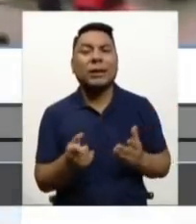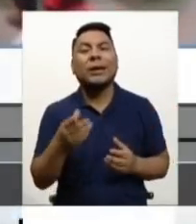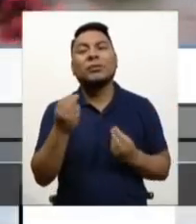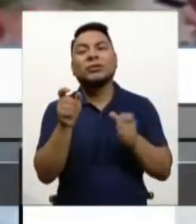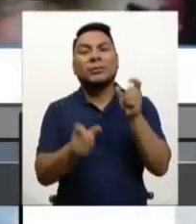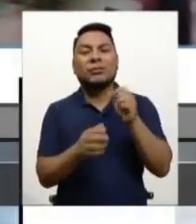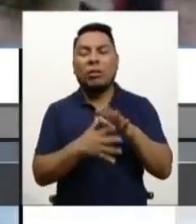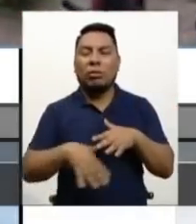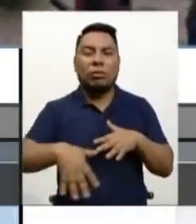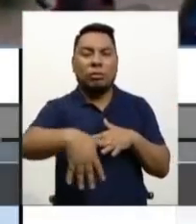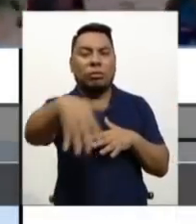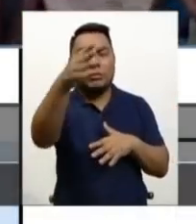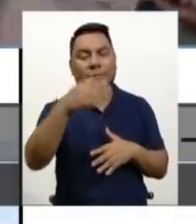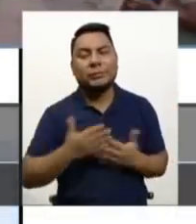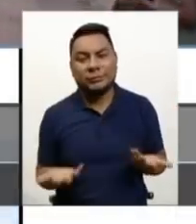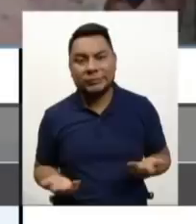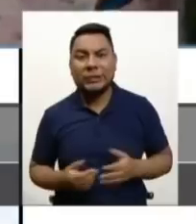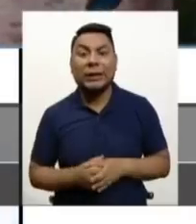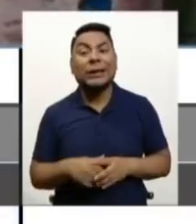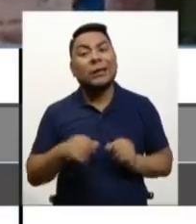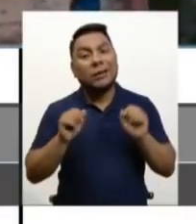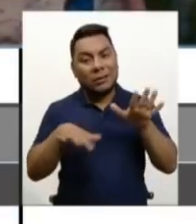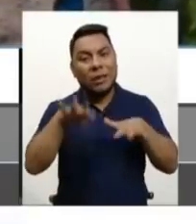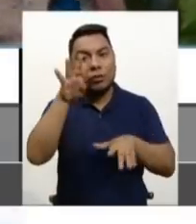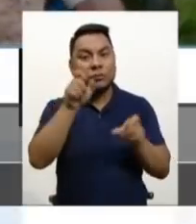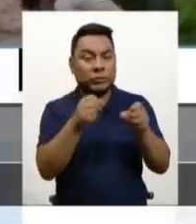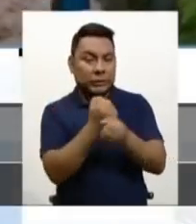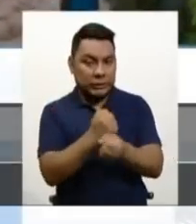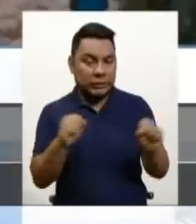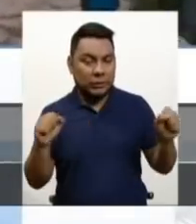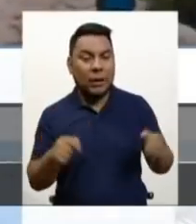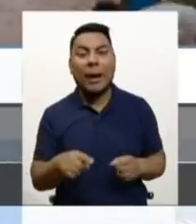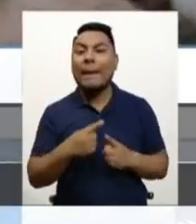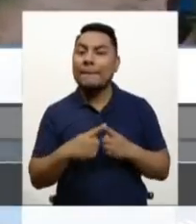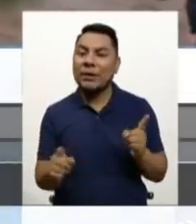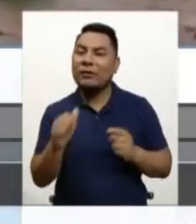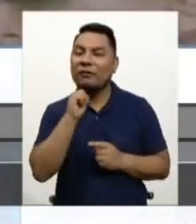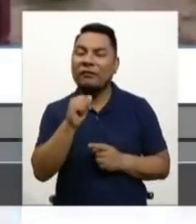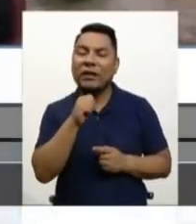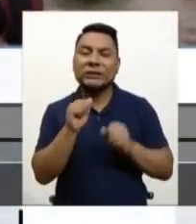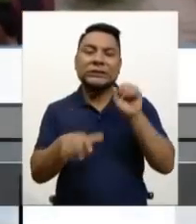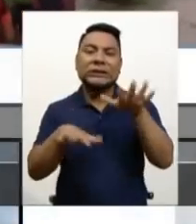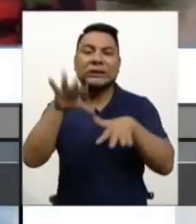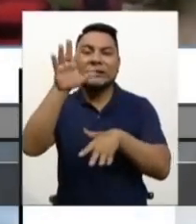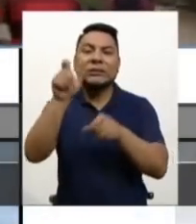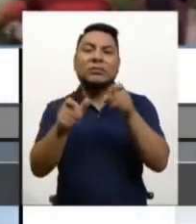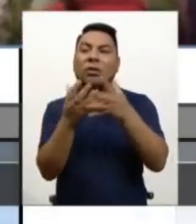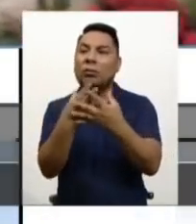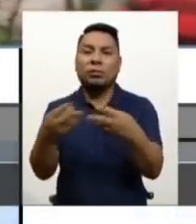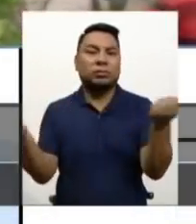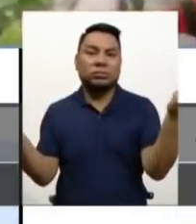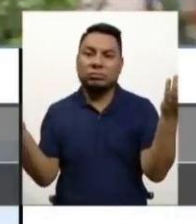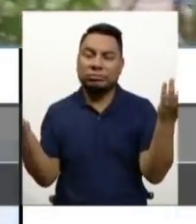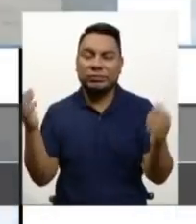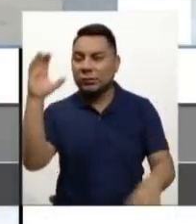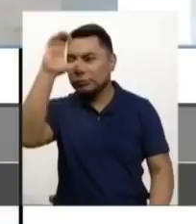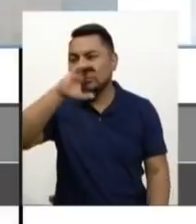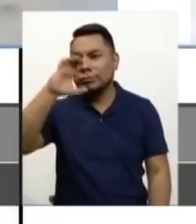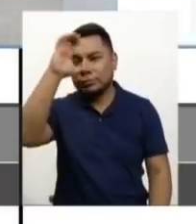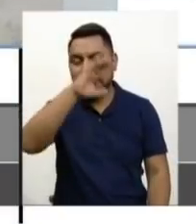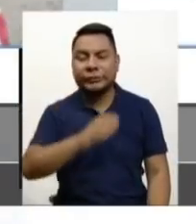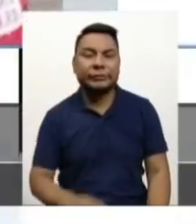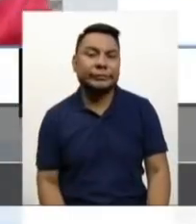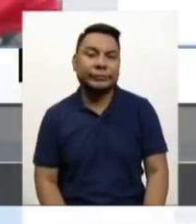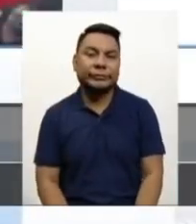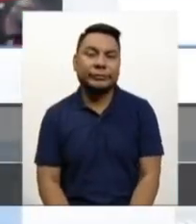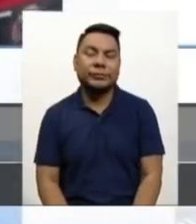le decía, se ha rescatado a 14 personas, pero desconocemos todavía, al parecer, oficialmente 10 a 15 más que se les había llevado el río,